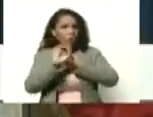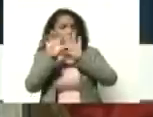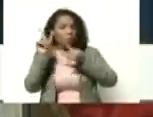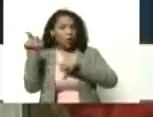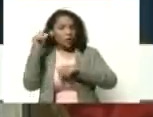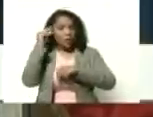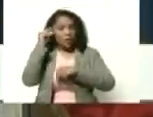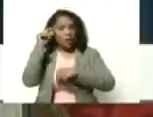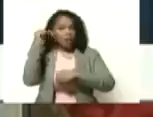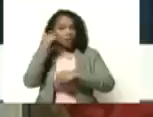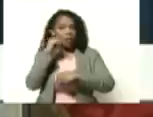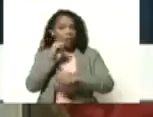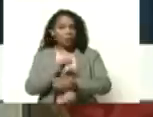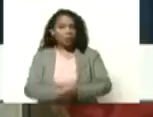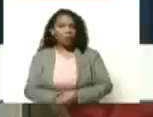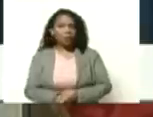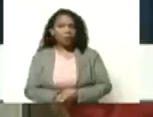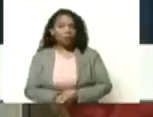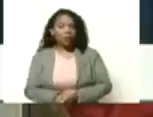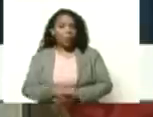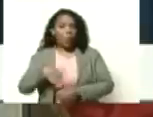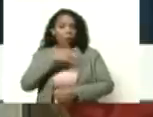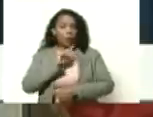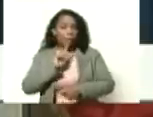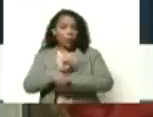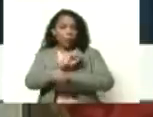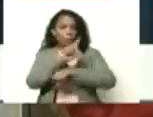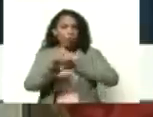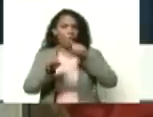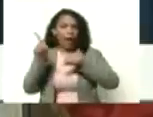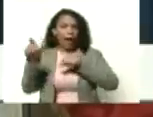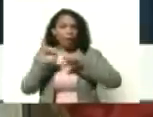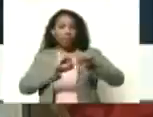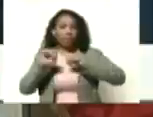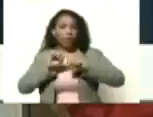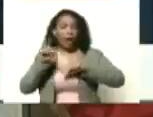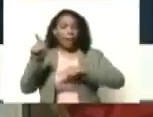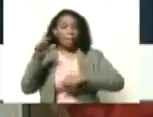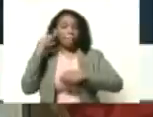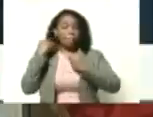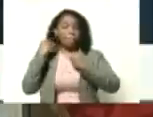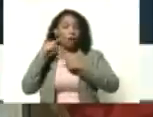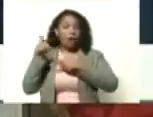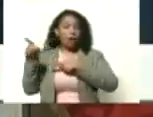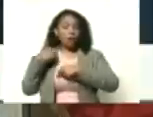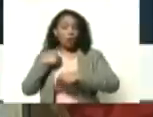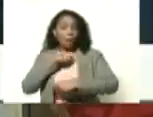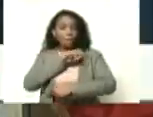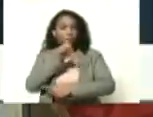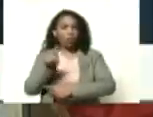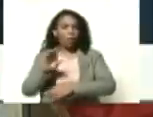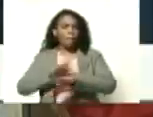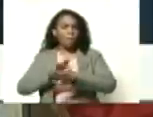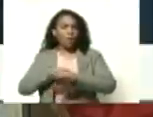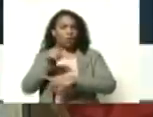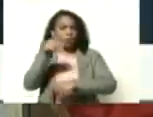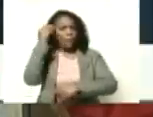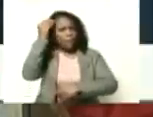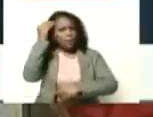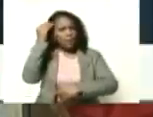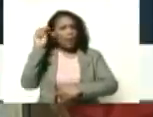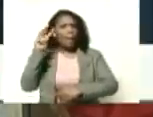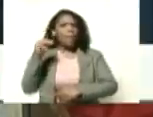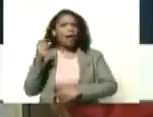ese día sábado cuando lo interroga más él dice que el móvil para él en caso de yo le pregunto por qué crees tú que me allí